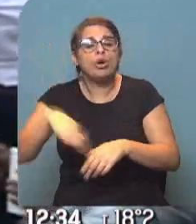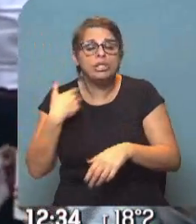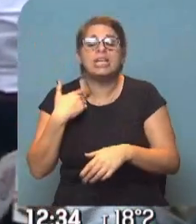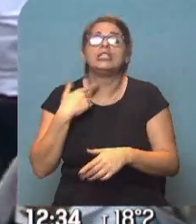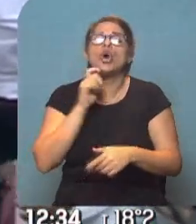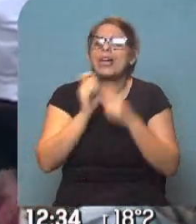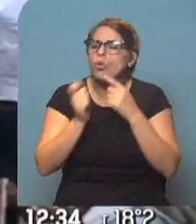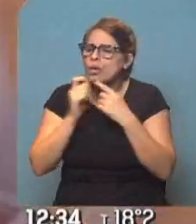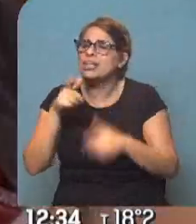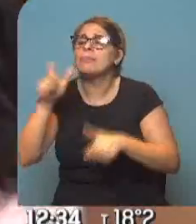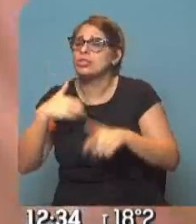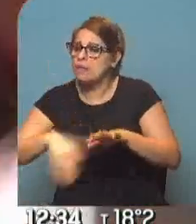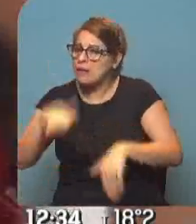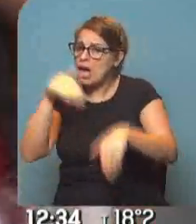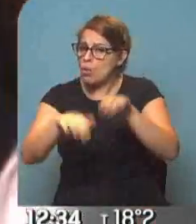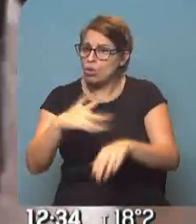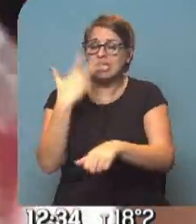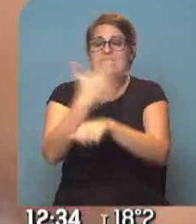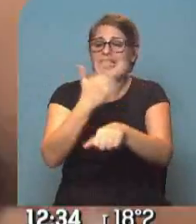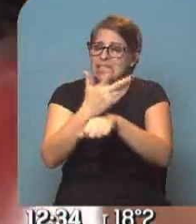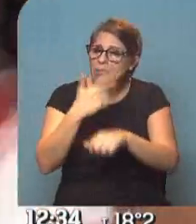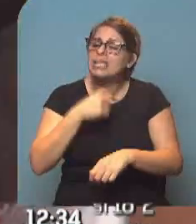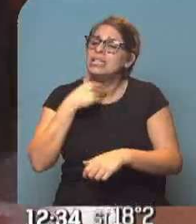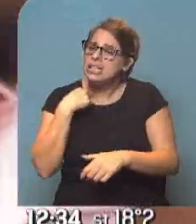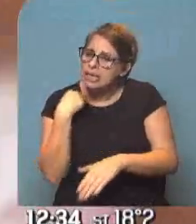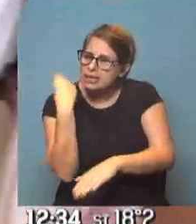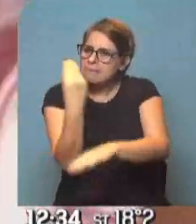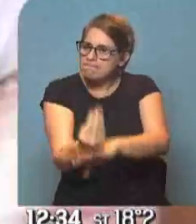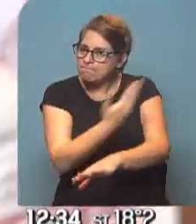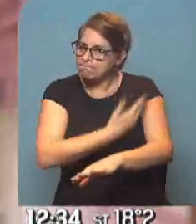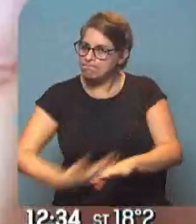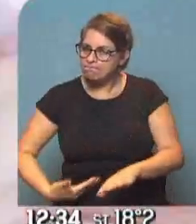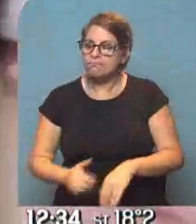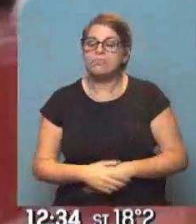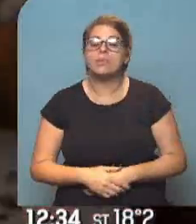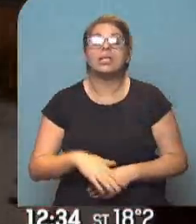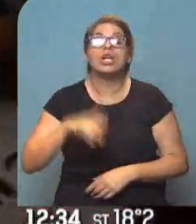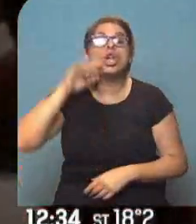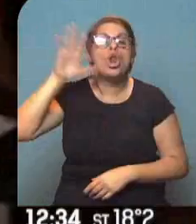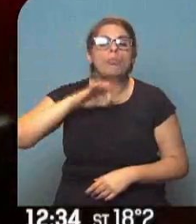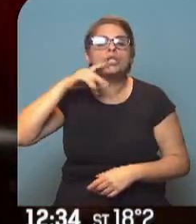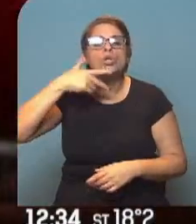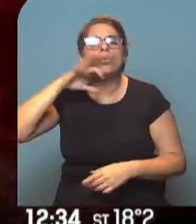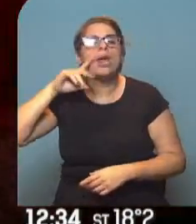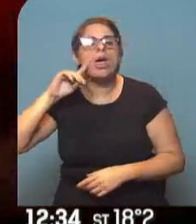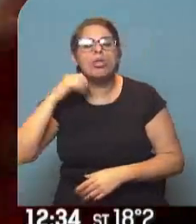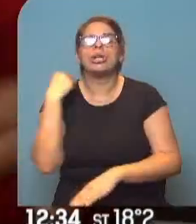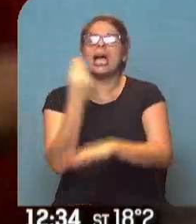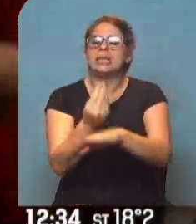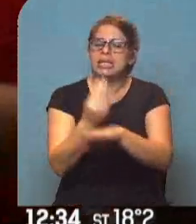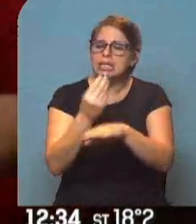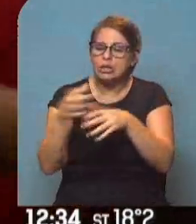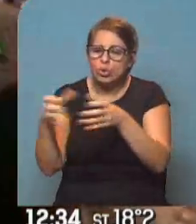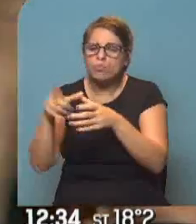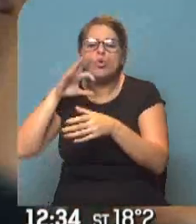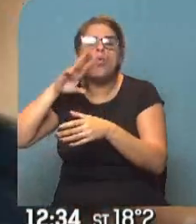preferencias del electorado y en su tercer intento por llegar a la presidencia, Manuel López Obrador, candidato de la